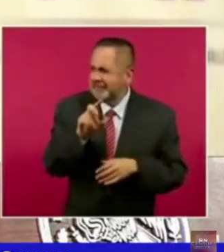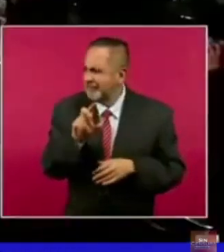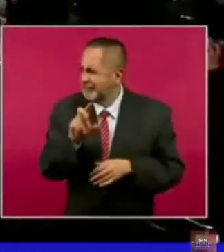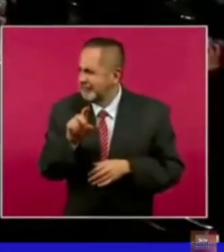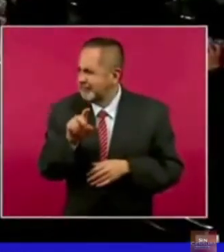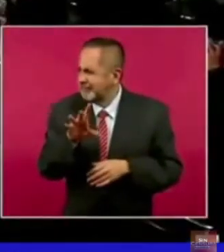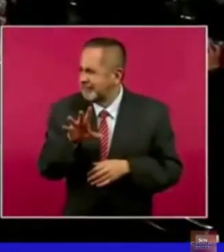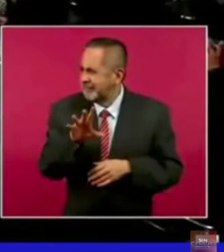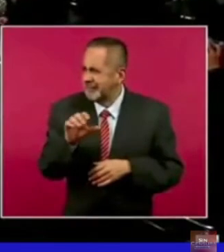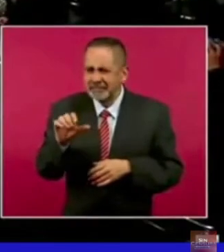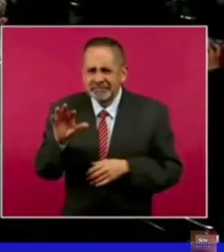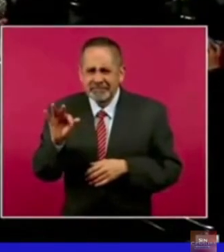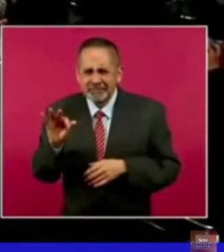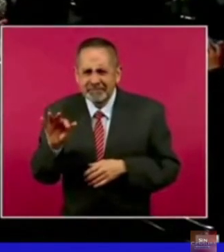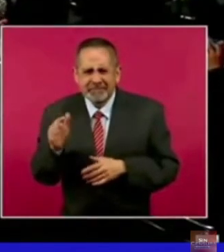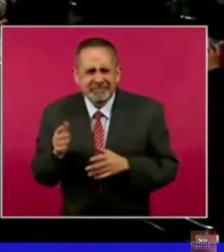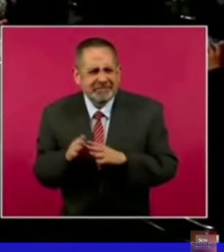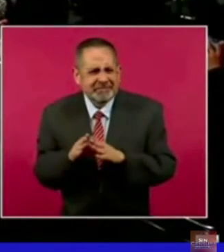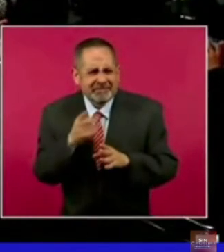3540.